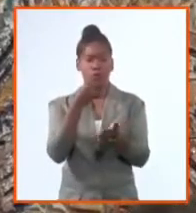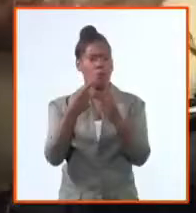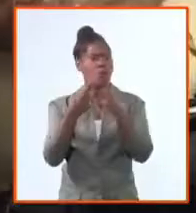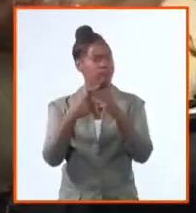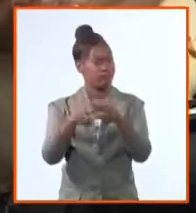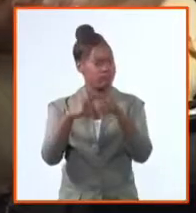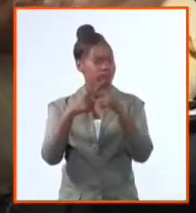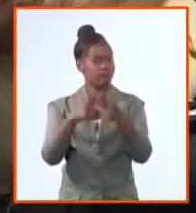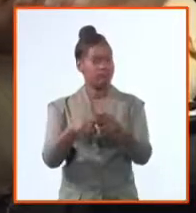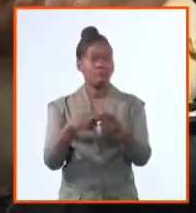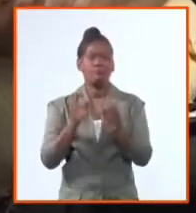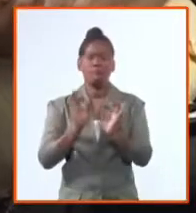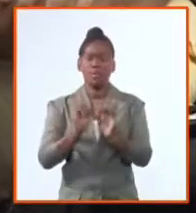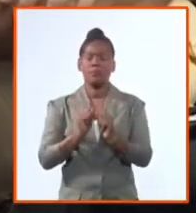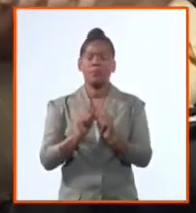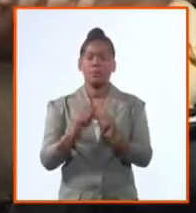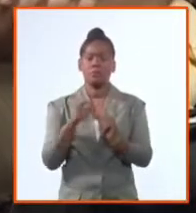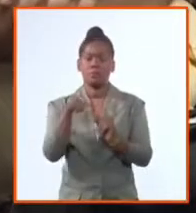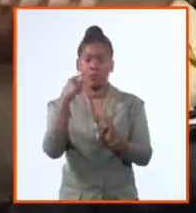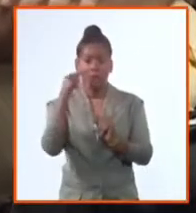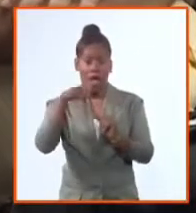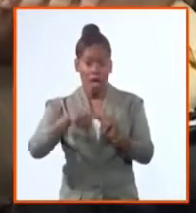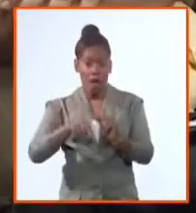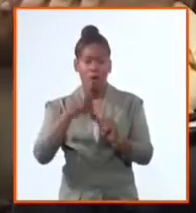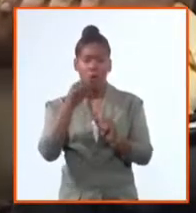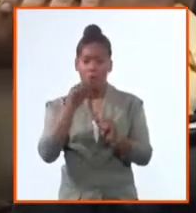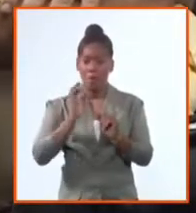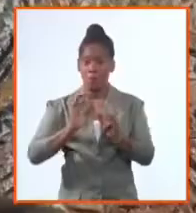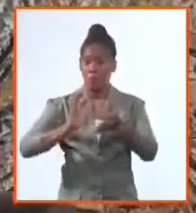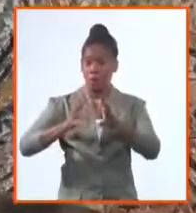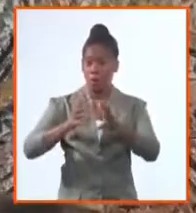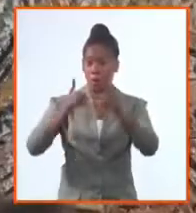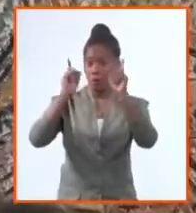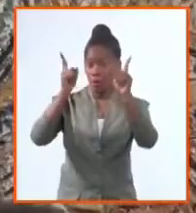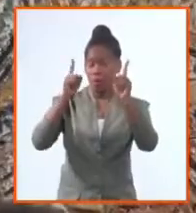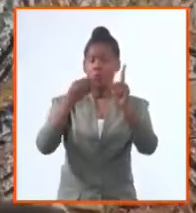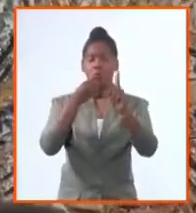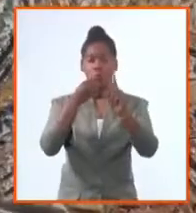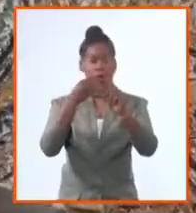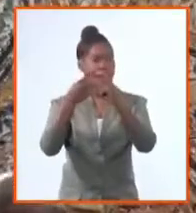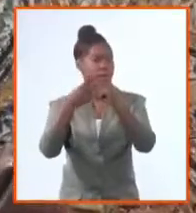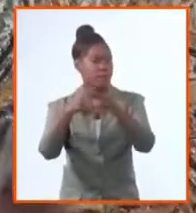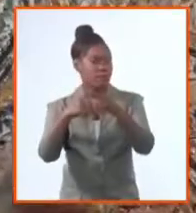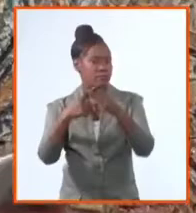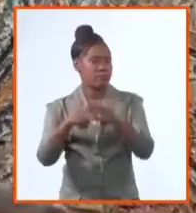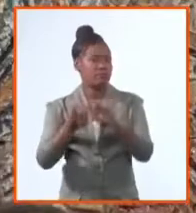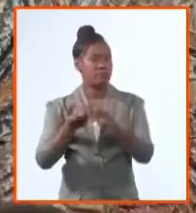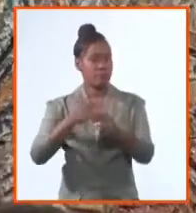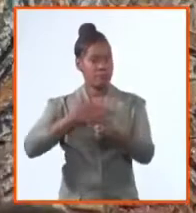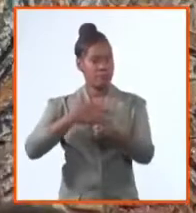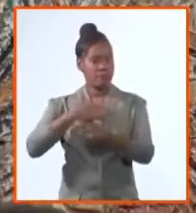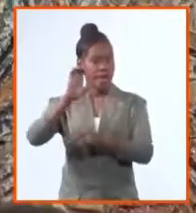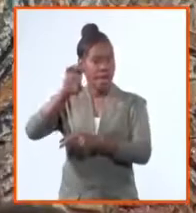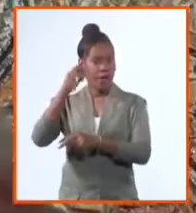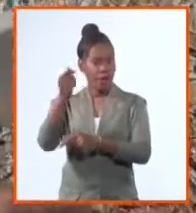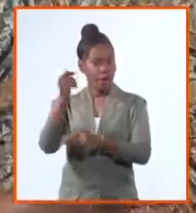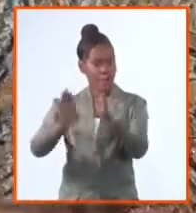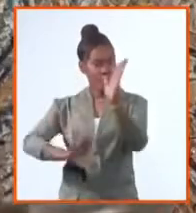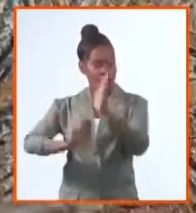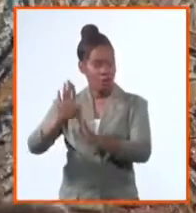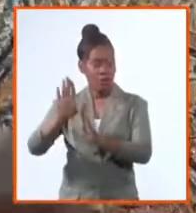las económicas, en las sociales. Entonces yo creo que sí podemos, y yo creo que es lo que le puede hacer al país